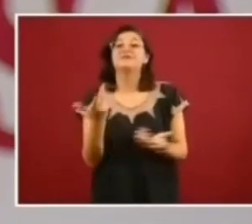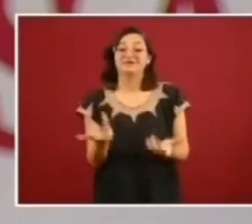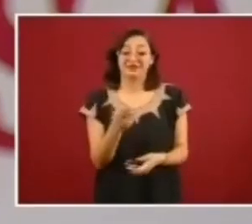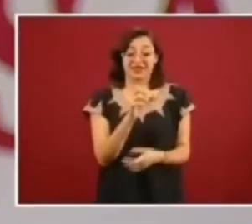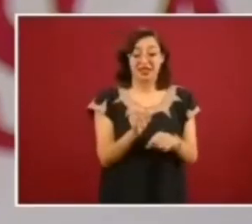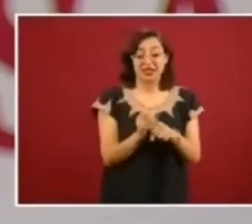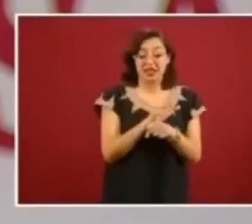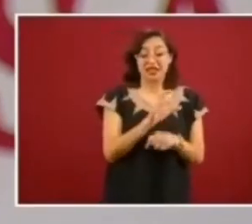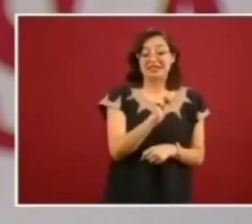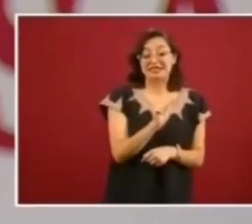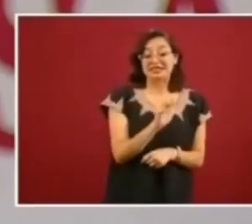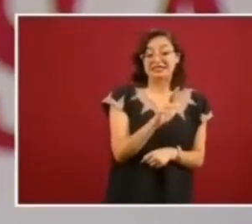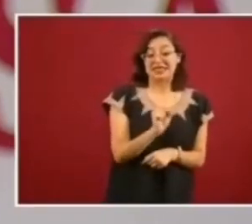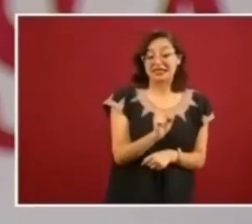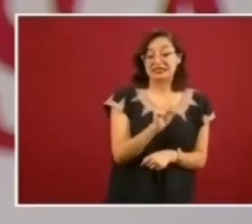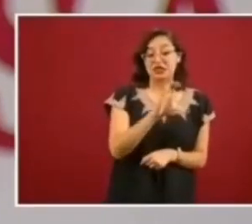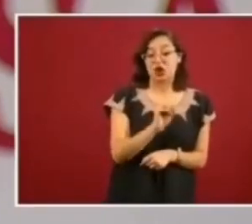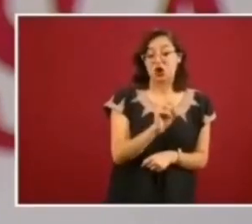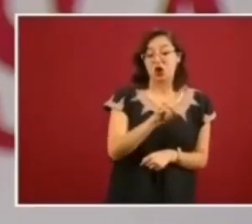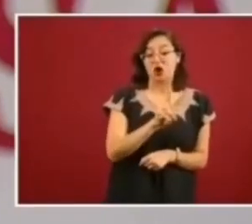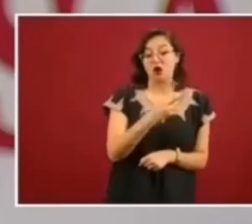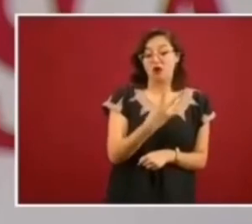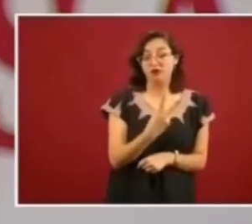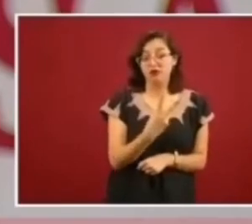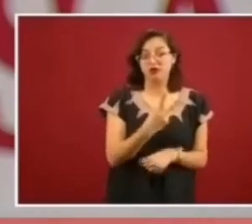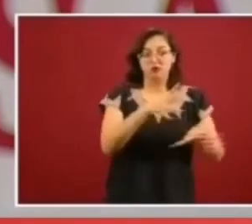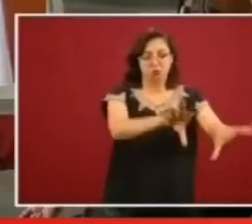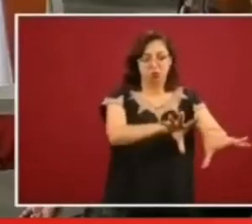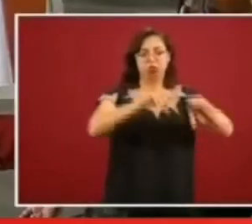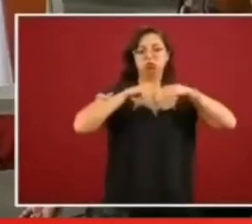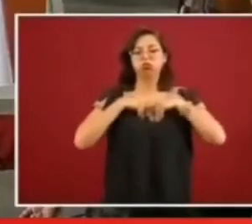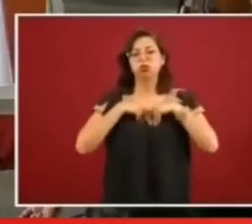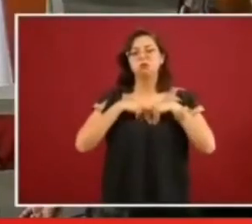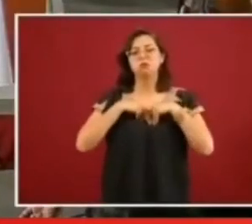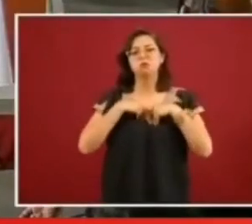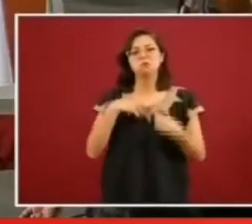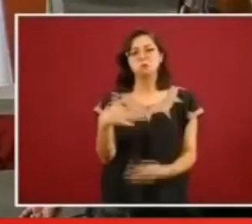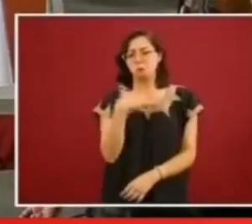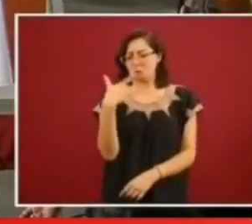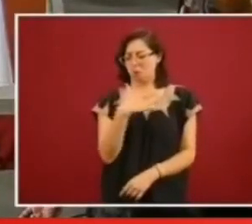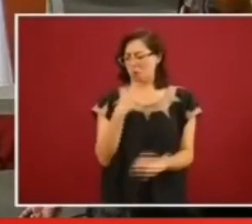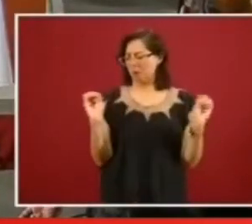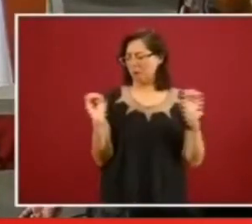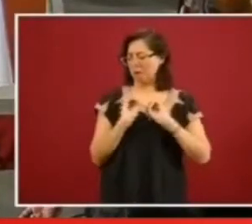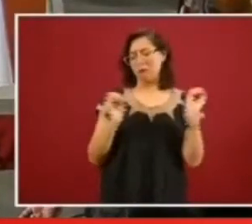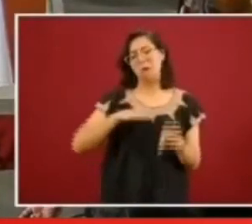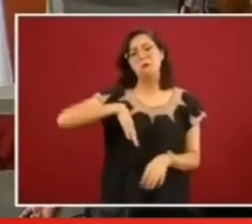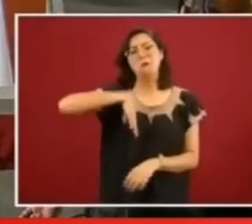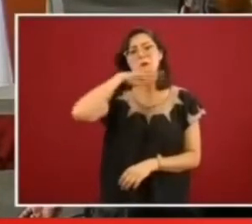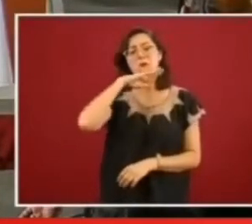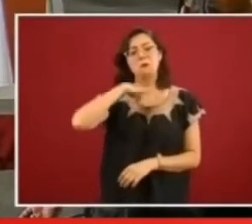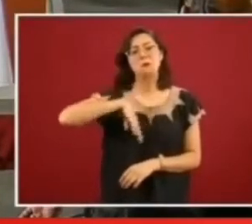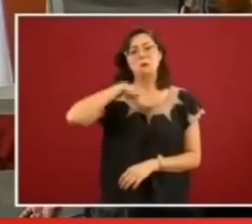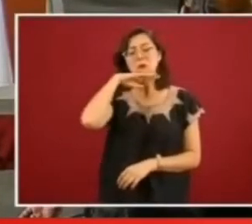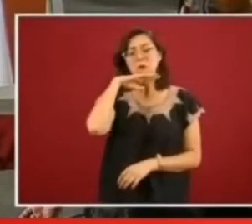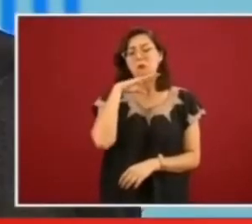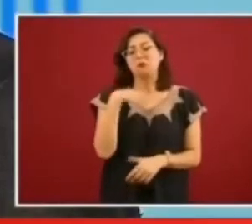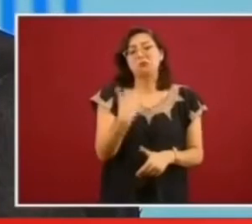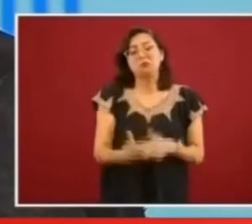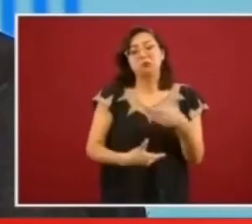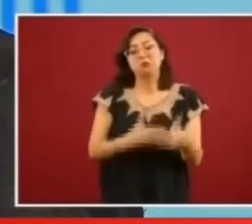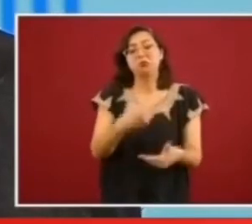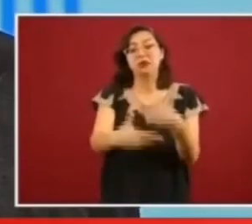tener personas que se infecten sin darse cuenta, porque ni siquiera tengan síntoma alguno o tengan síntomas mínimos. Y esta